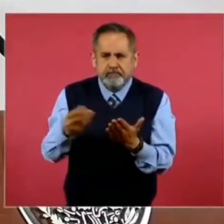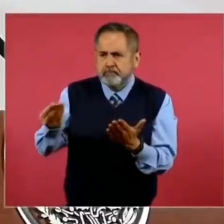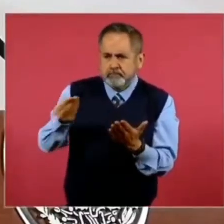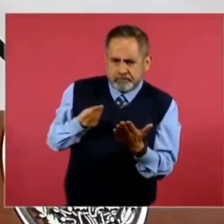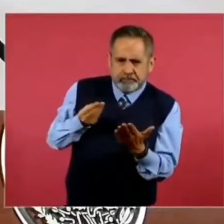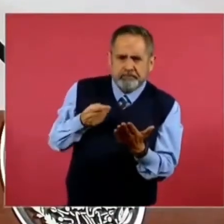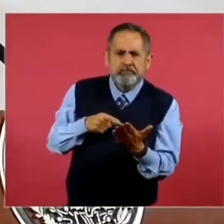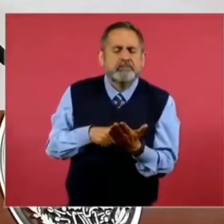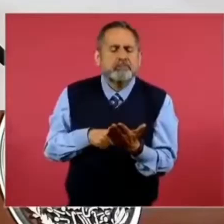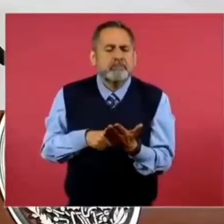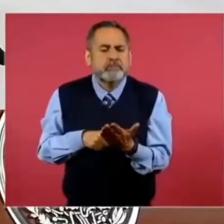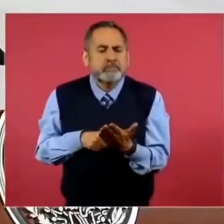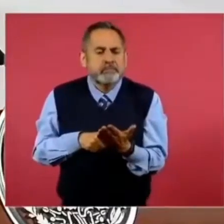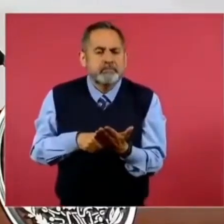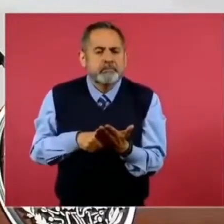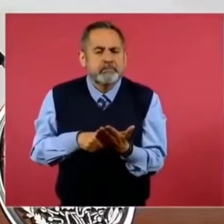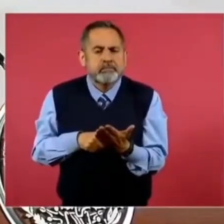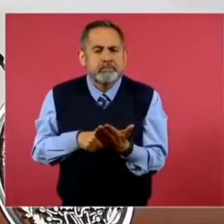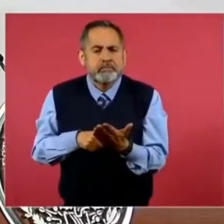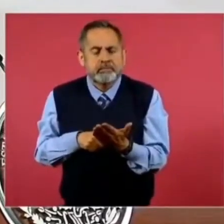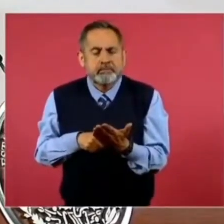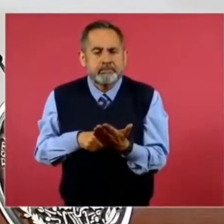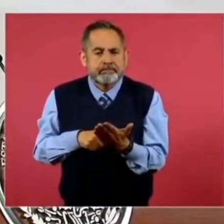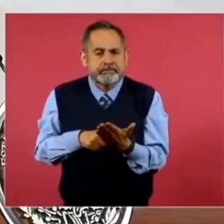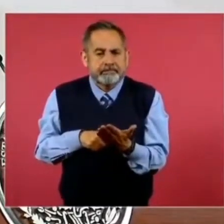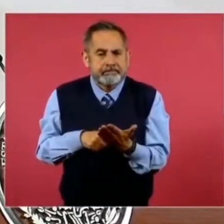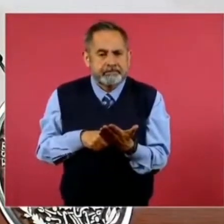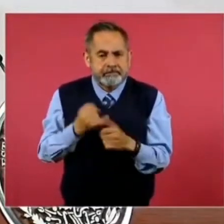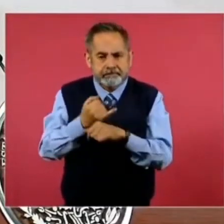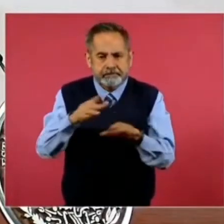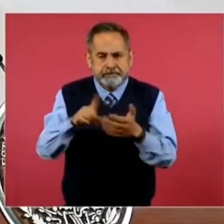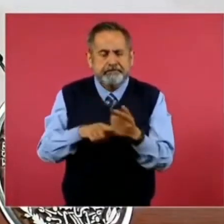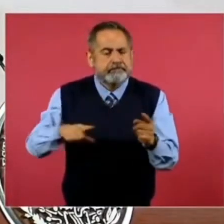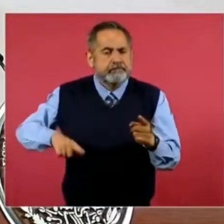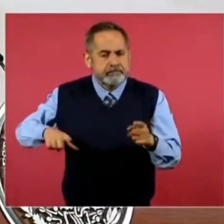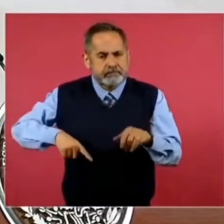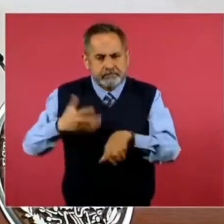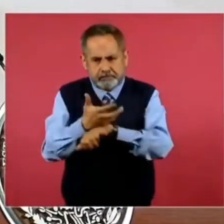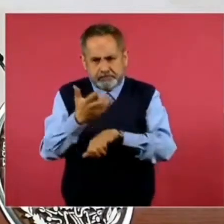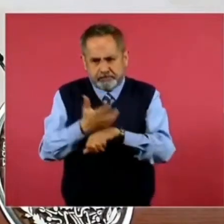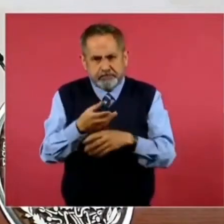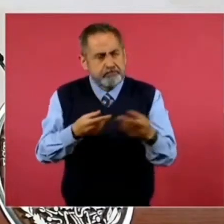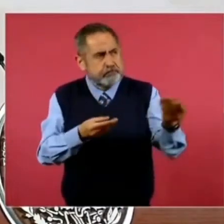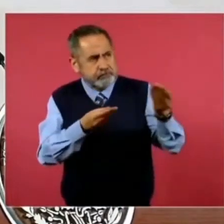entregaron, un informe del gobierno de Estados Unidos.